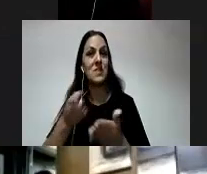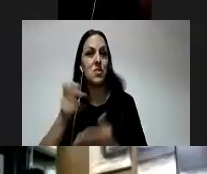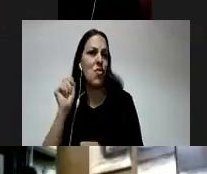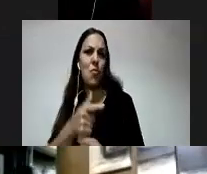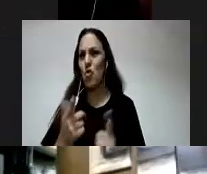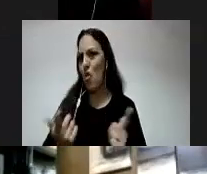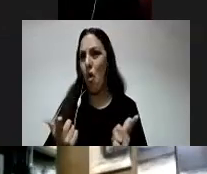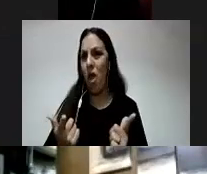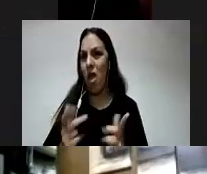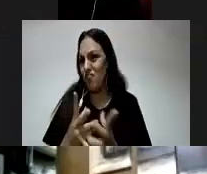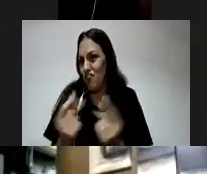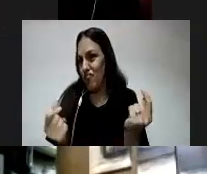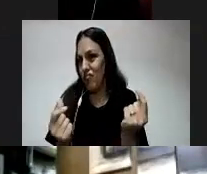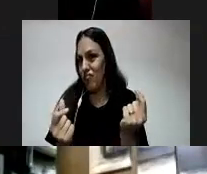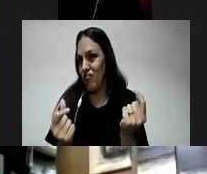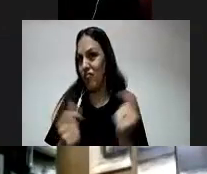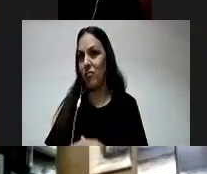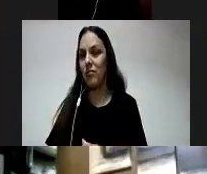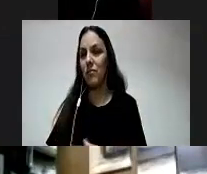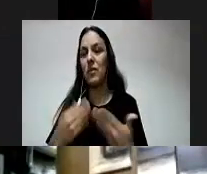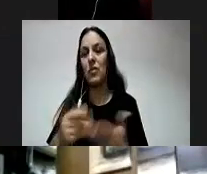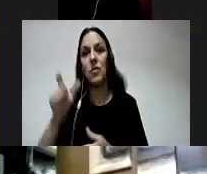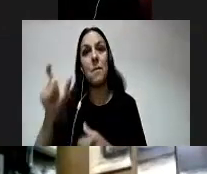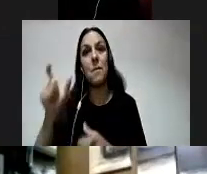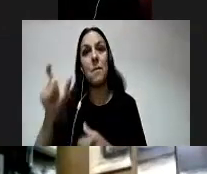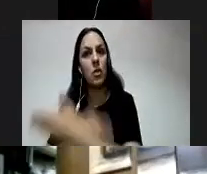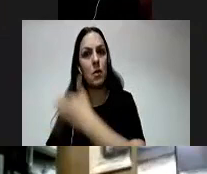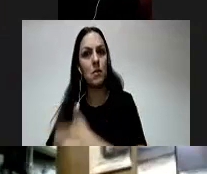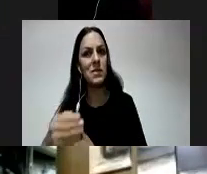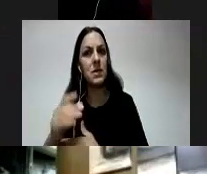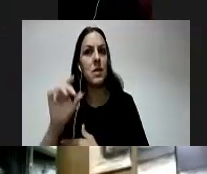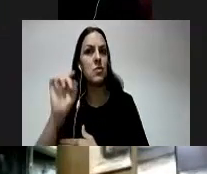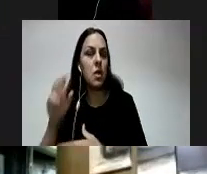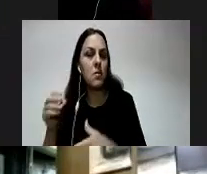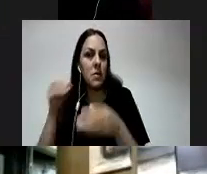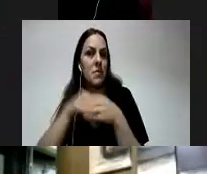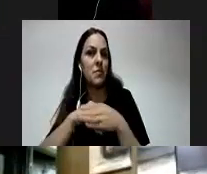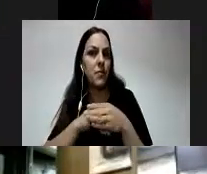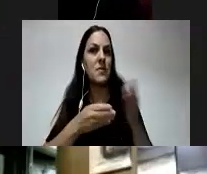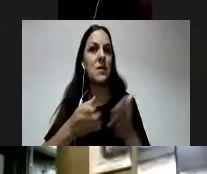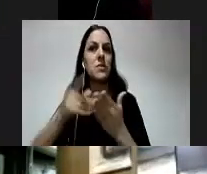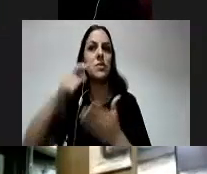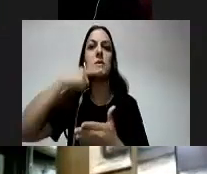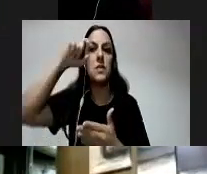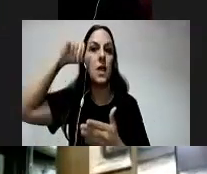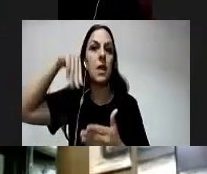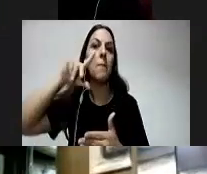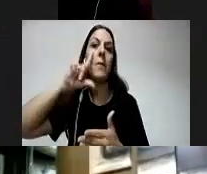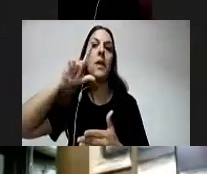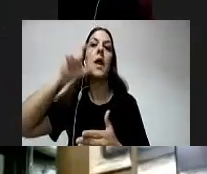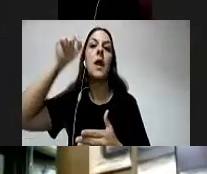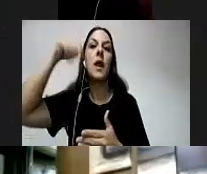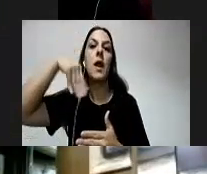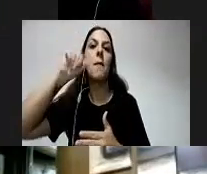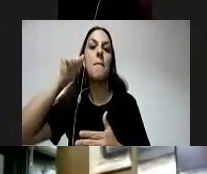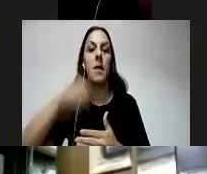decreto 118/06, es el servicio semicama. Tengamos en cuenta que esta misma normativa, estuvimos hablando